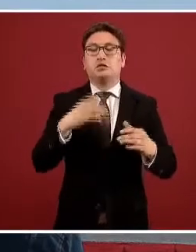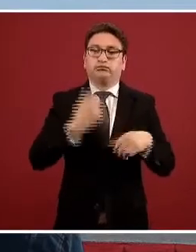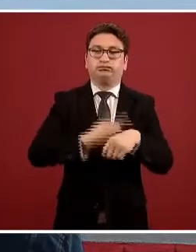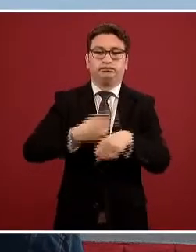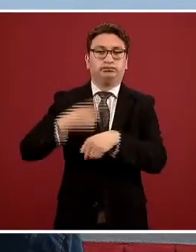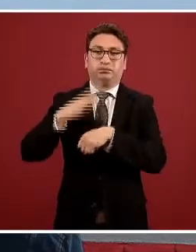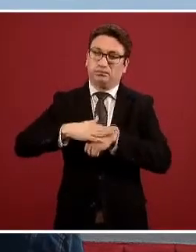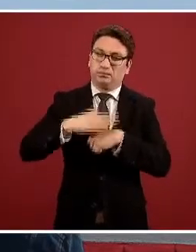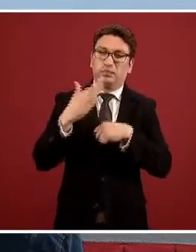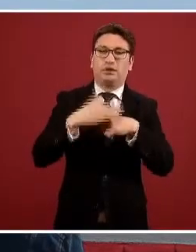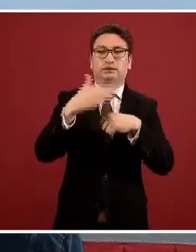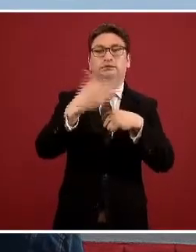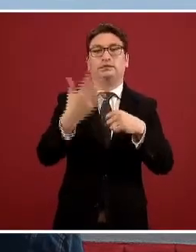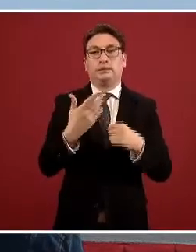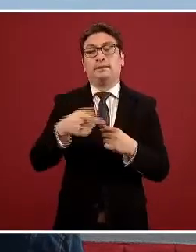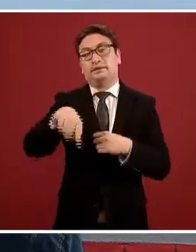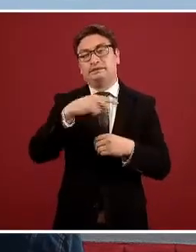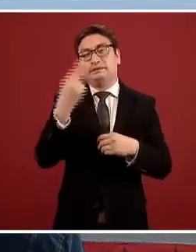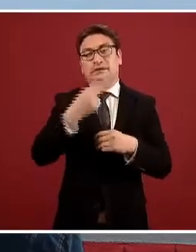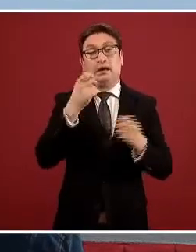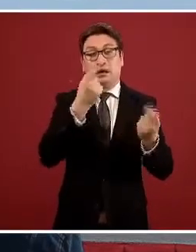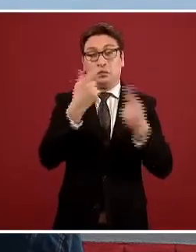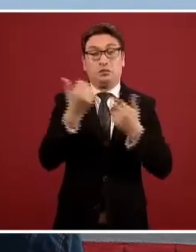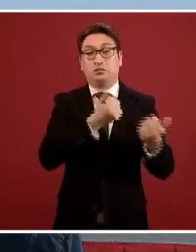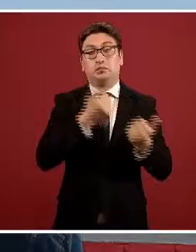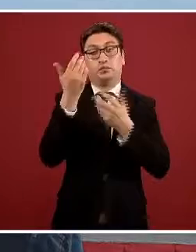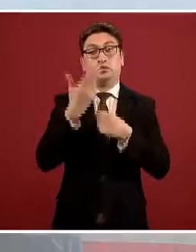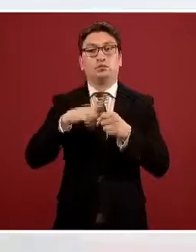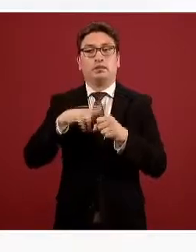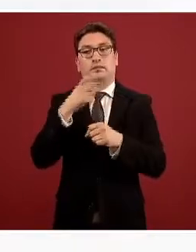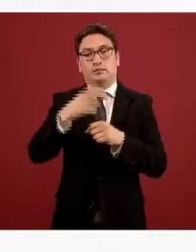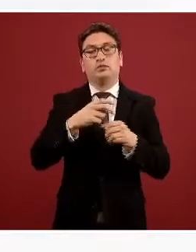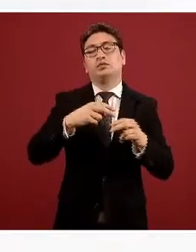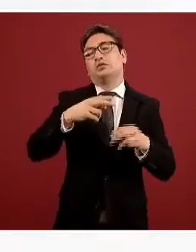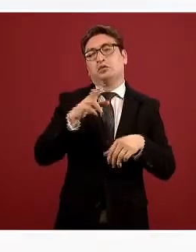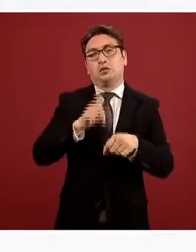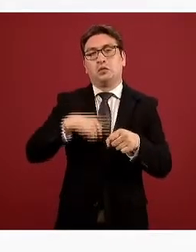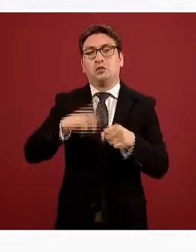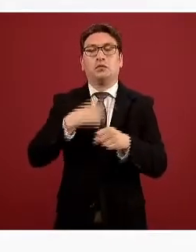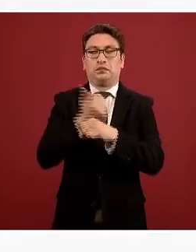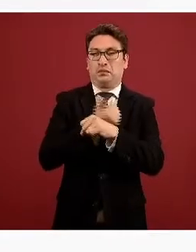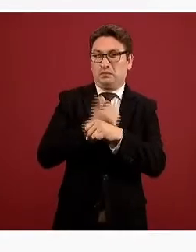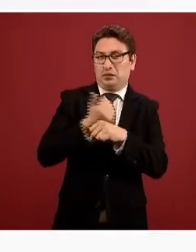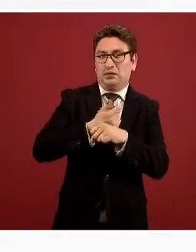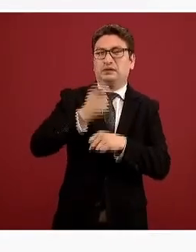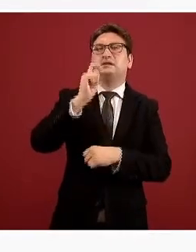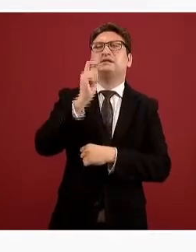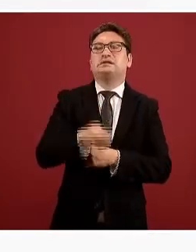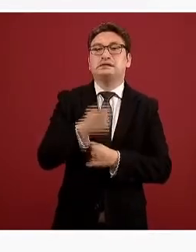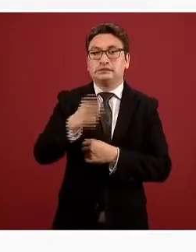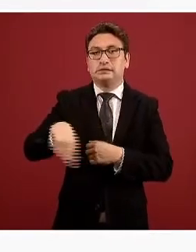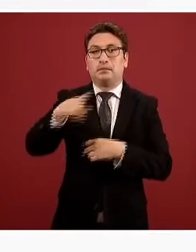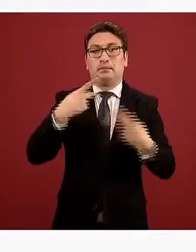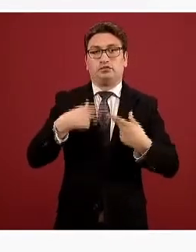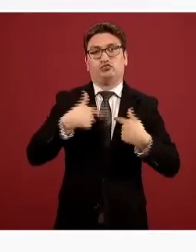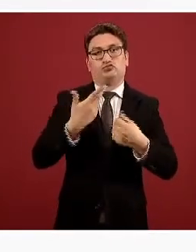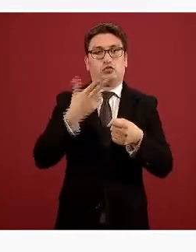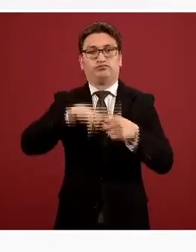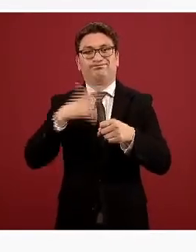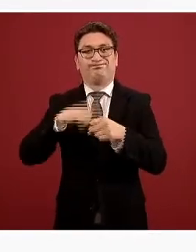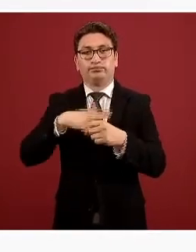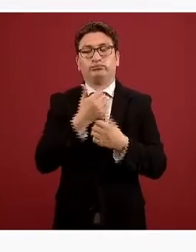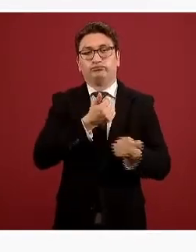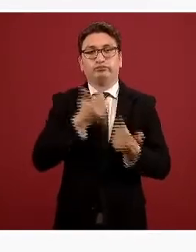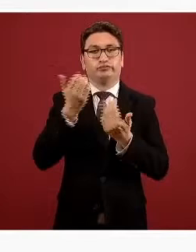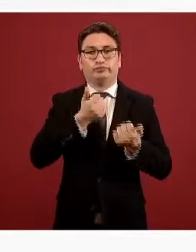de personas enfermas que necesitan hospitalización, por eso las barras amarillas que representan a las personas con hospitalización o que